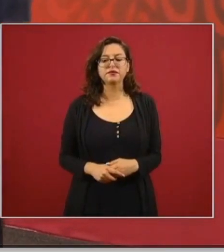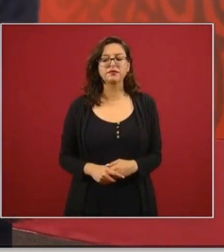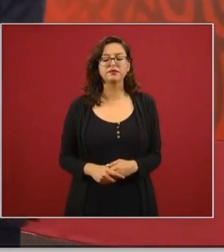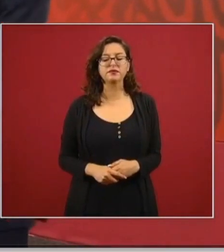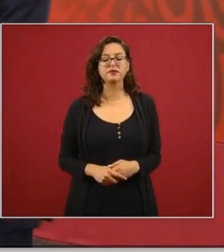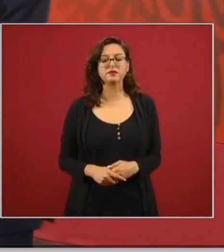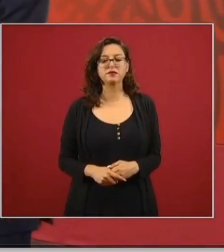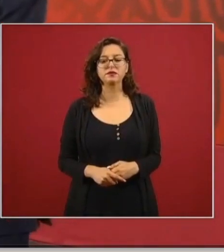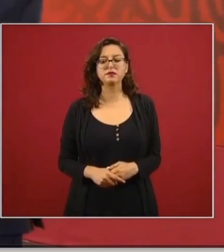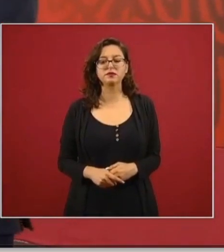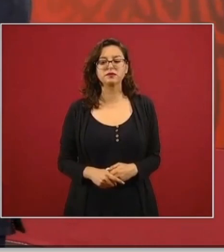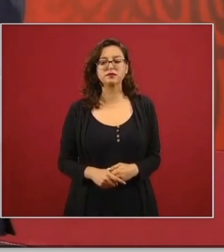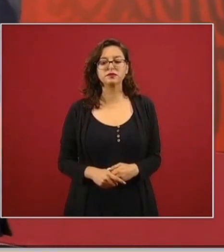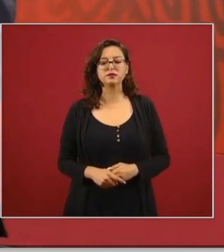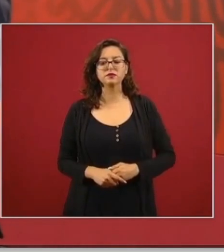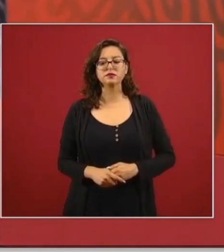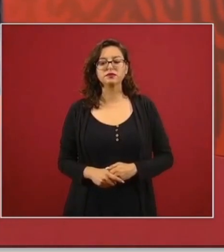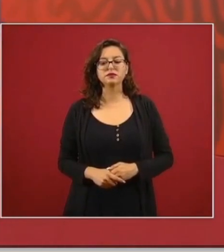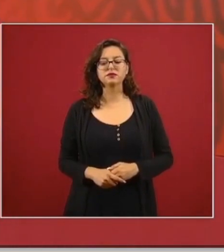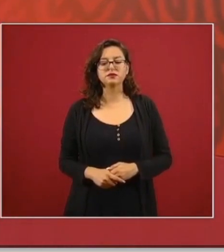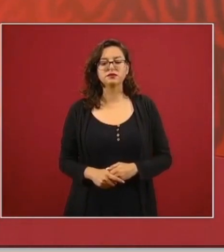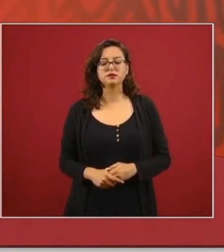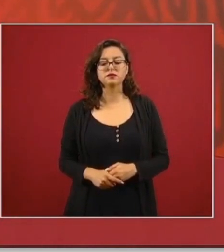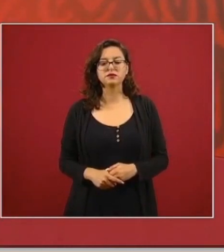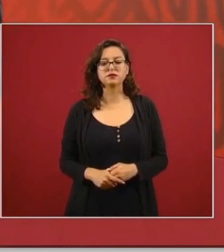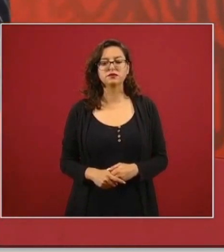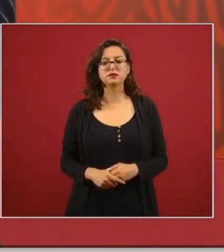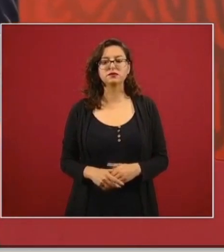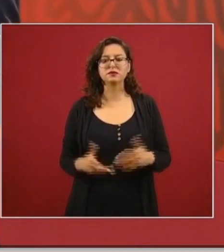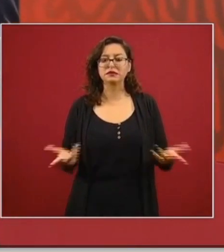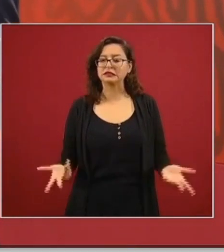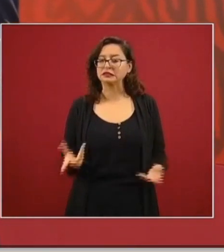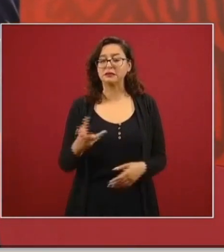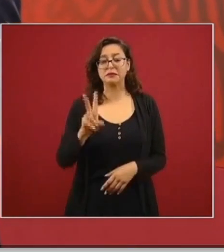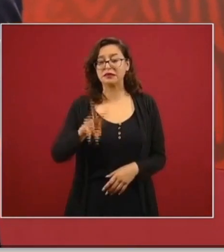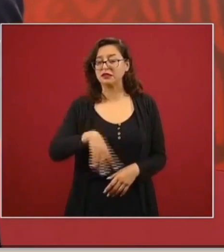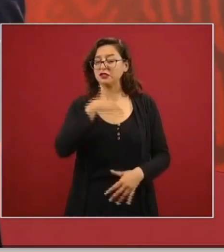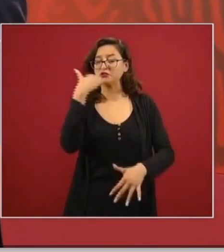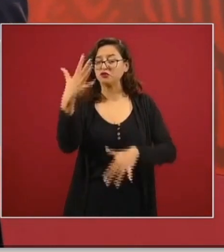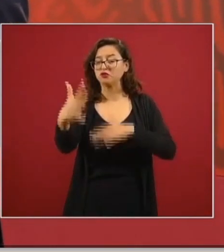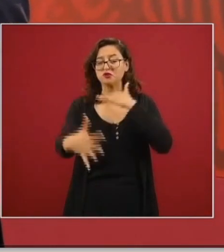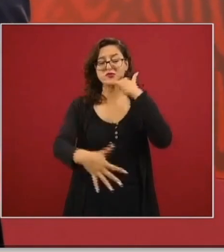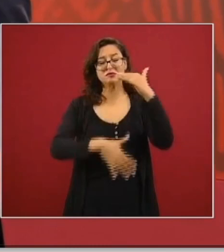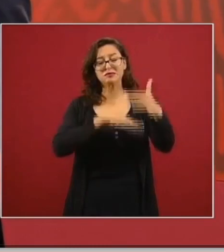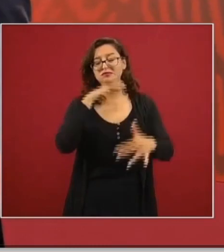de acabar con la peste de la corrupción.